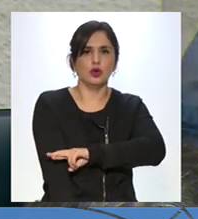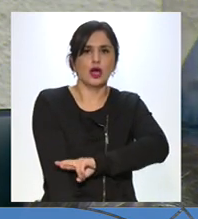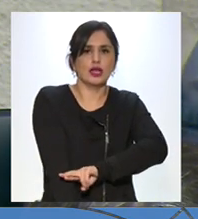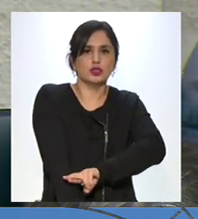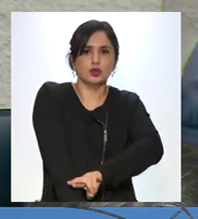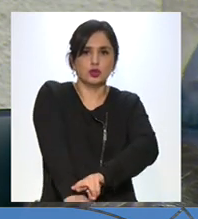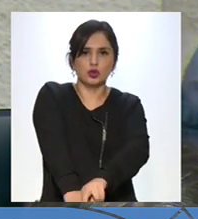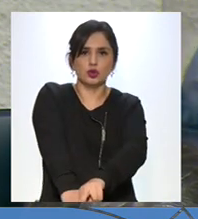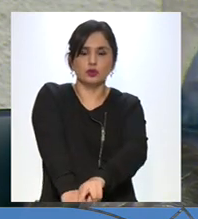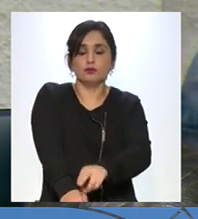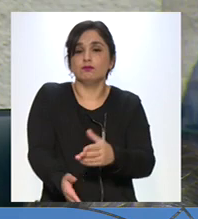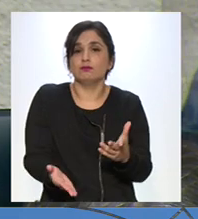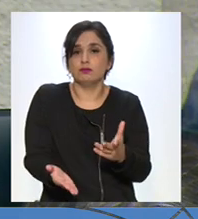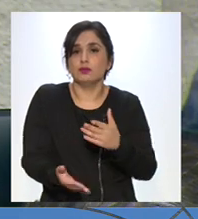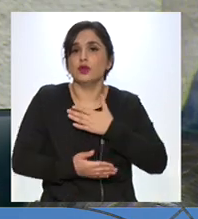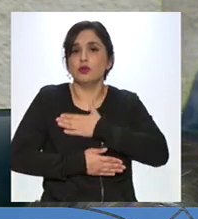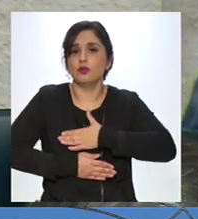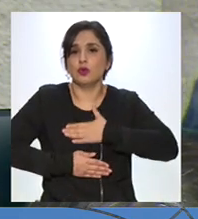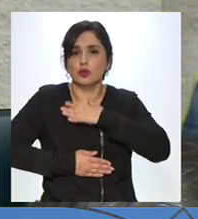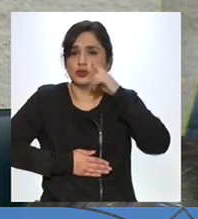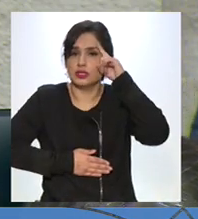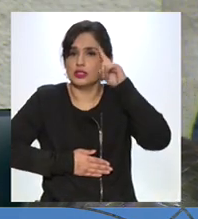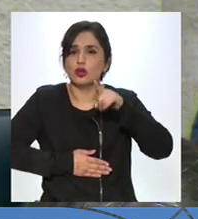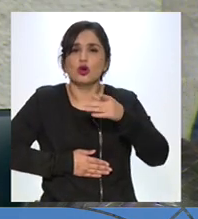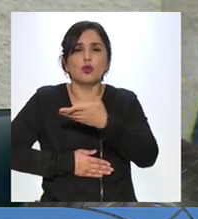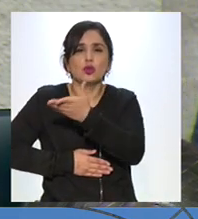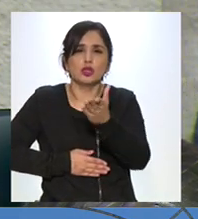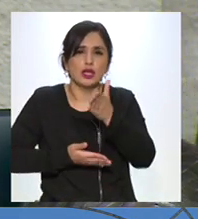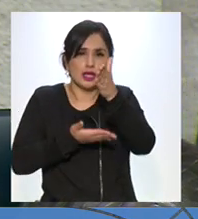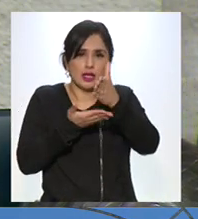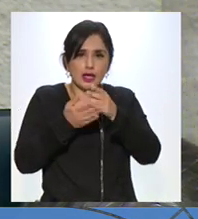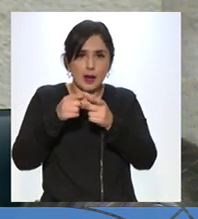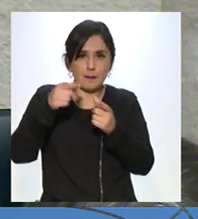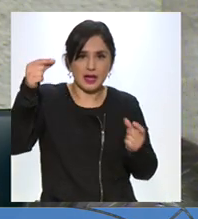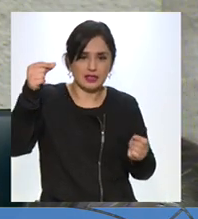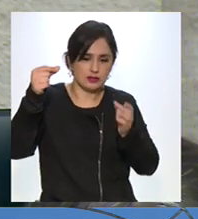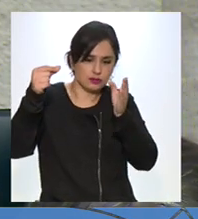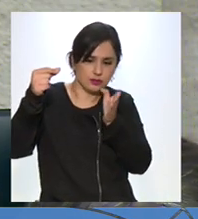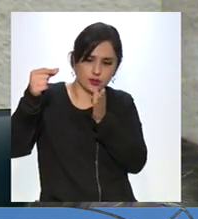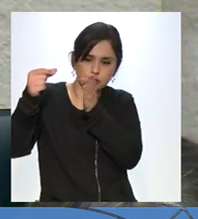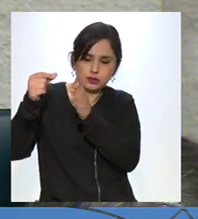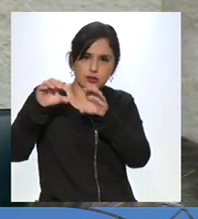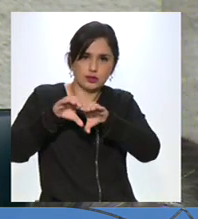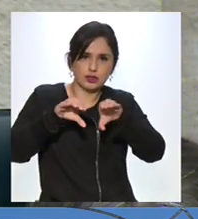austral, pero me gustaría saber cómo dividieron el país para llegar a esa,